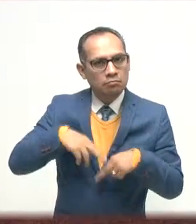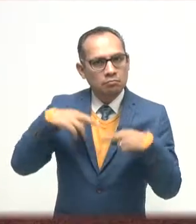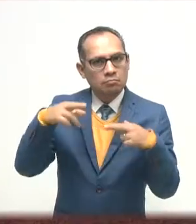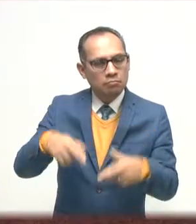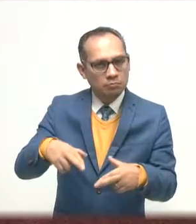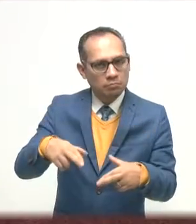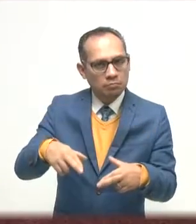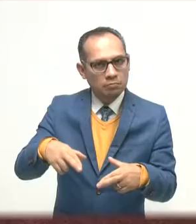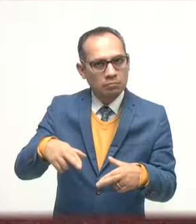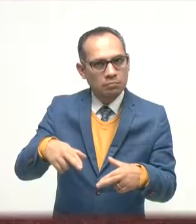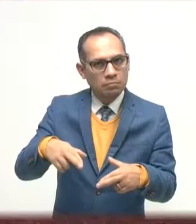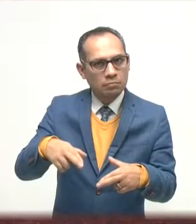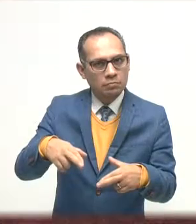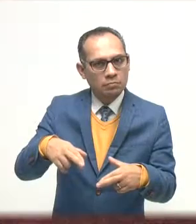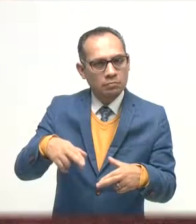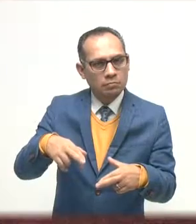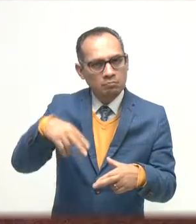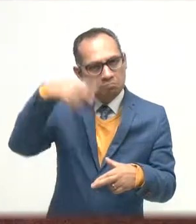donald trump